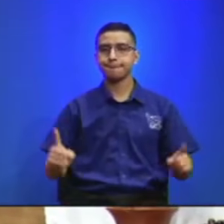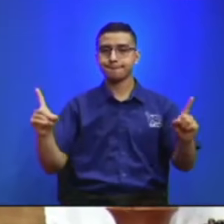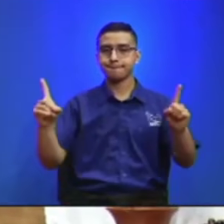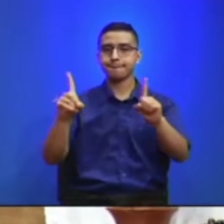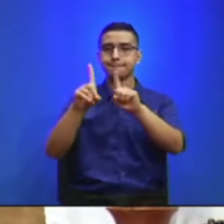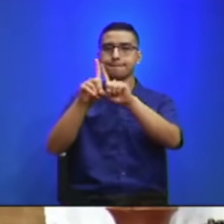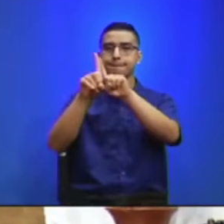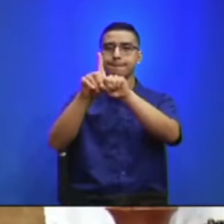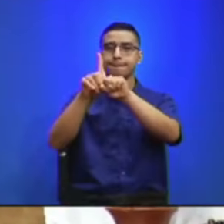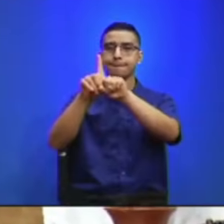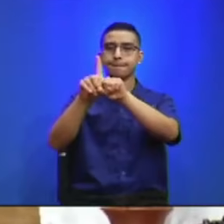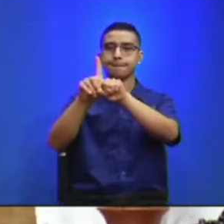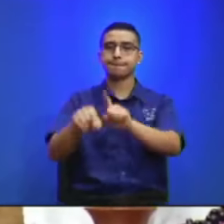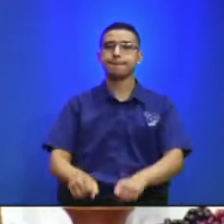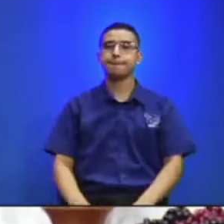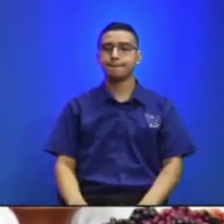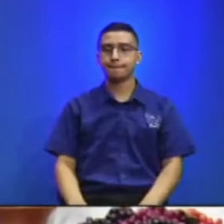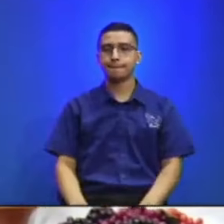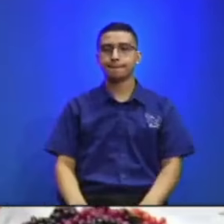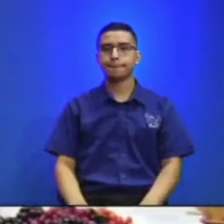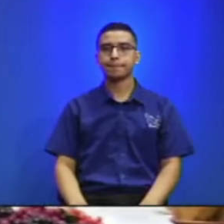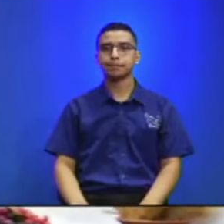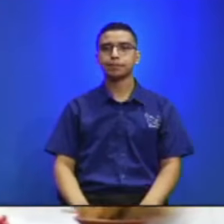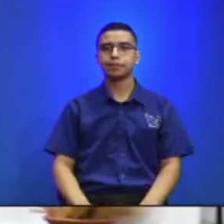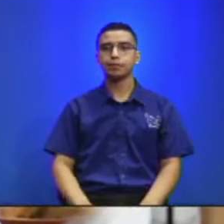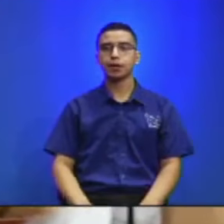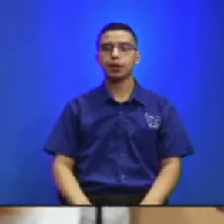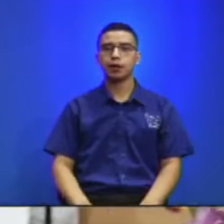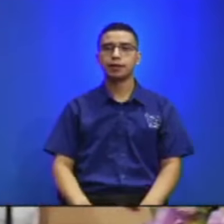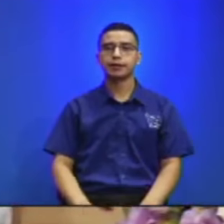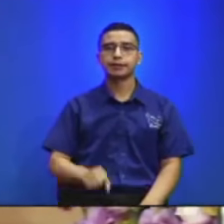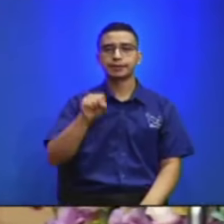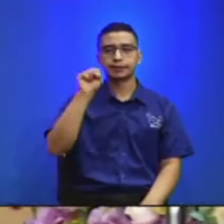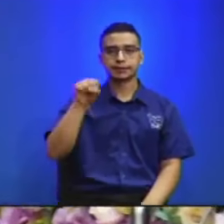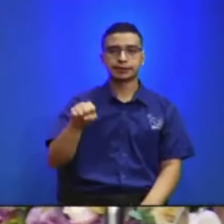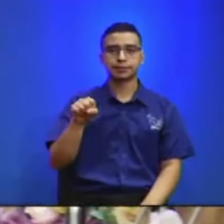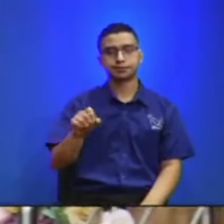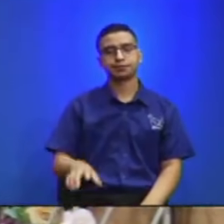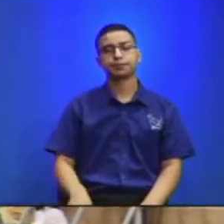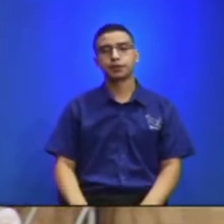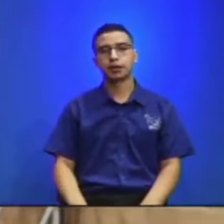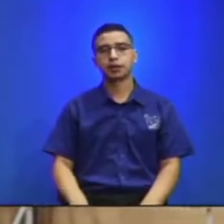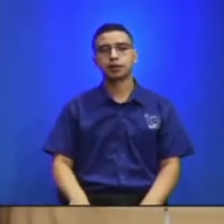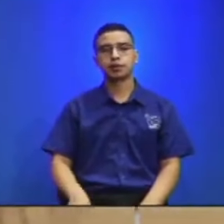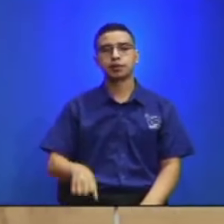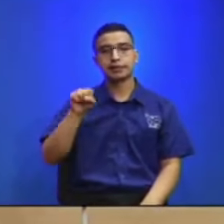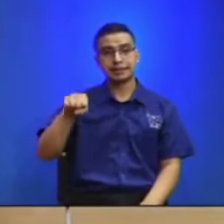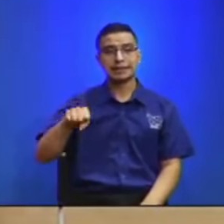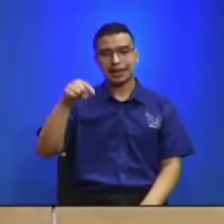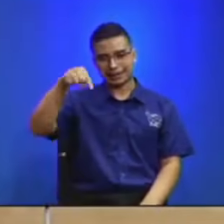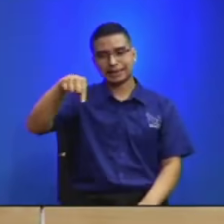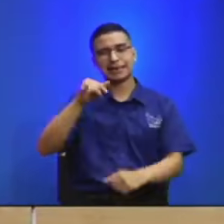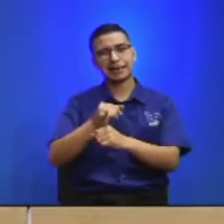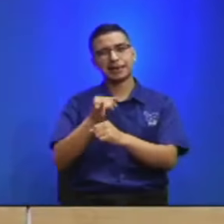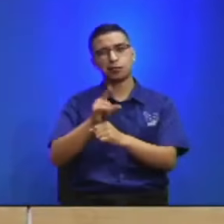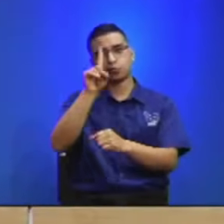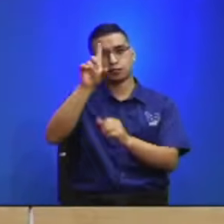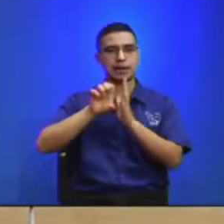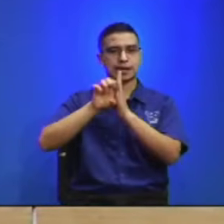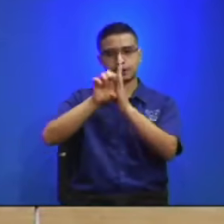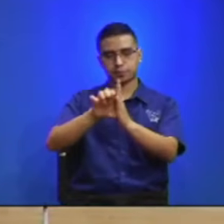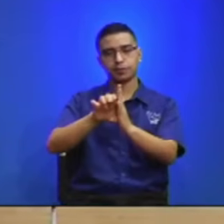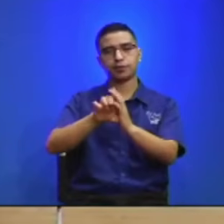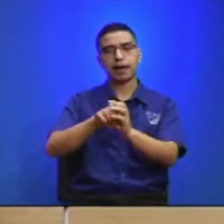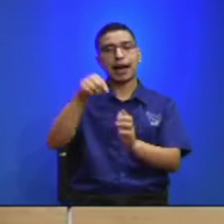mente un poco más fácil de expresar lo que estoy tratando de decir suponga sé que hay algunos de todo este cuerpo de todo este